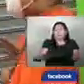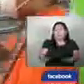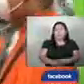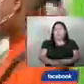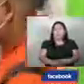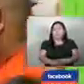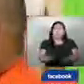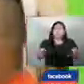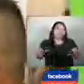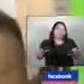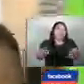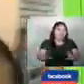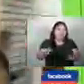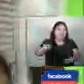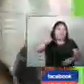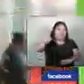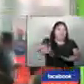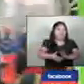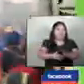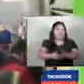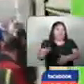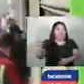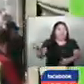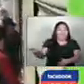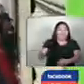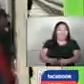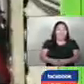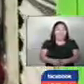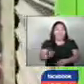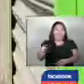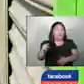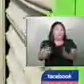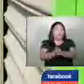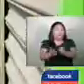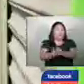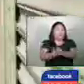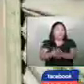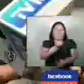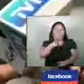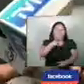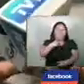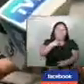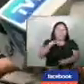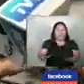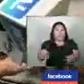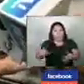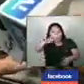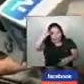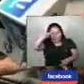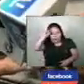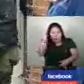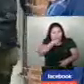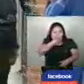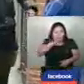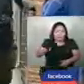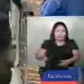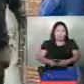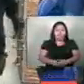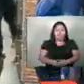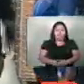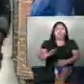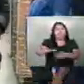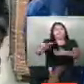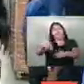pues sí, para empezar el año, verdad, y que pasen estas cosas, afecta bastante porque es el sustento diario, verdad. Tras el